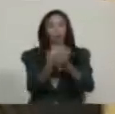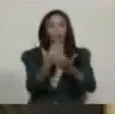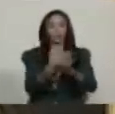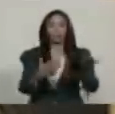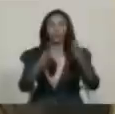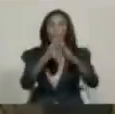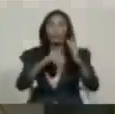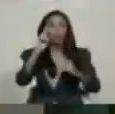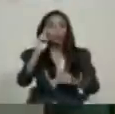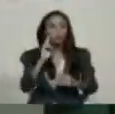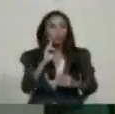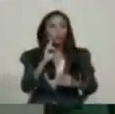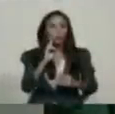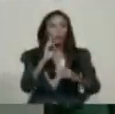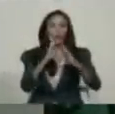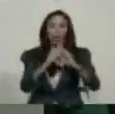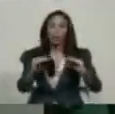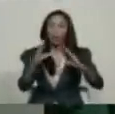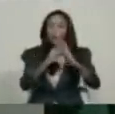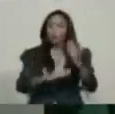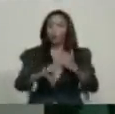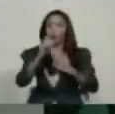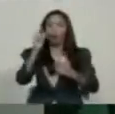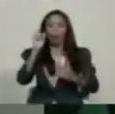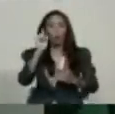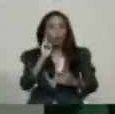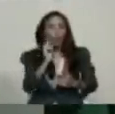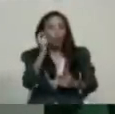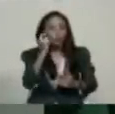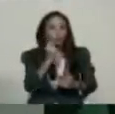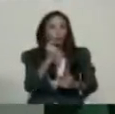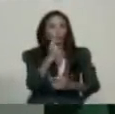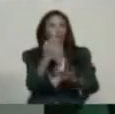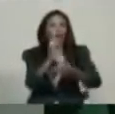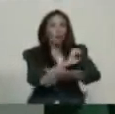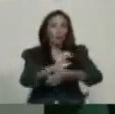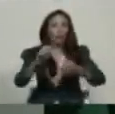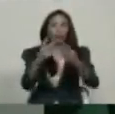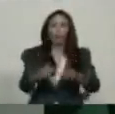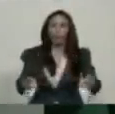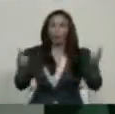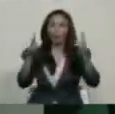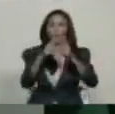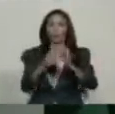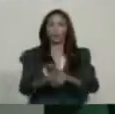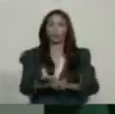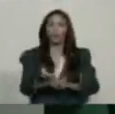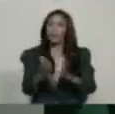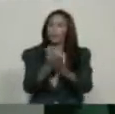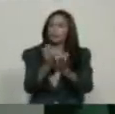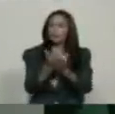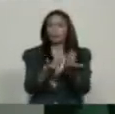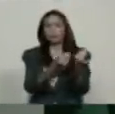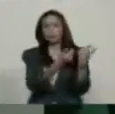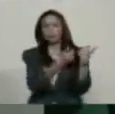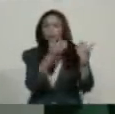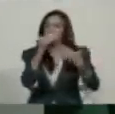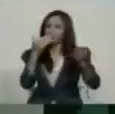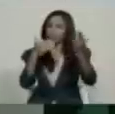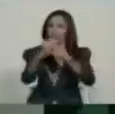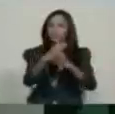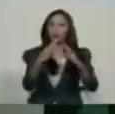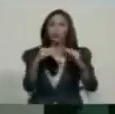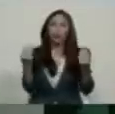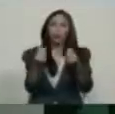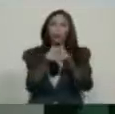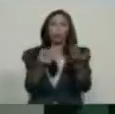Bolívar. Al Ecuador de los valores. Al Ecuador que asume, y siempre ha sido así, la hermandad